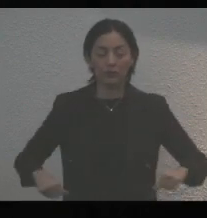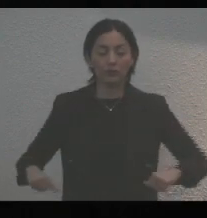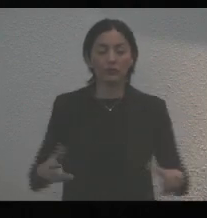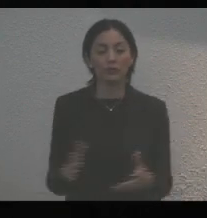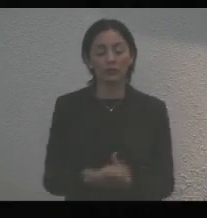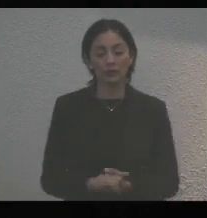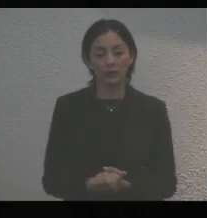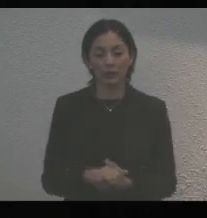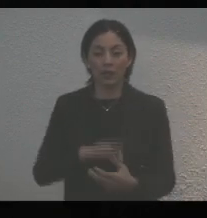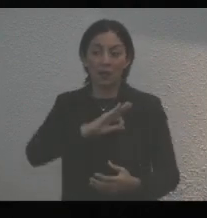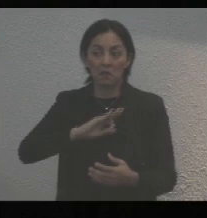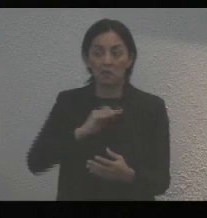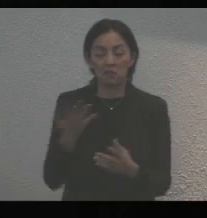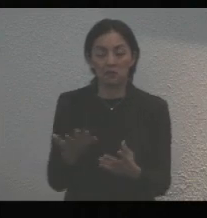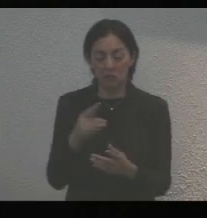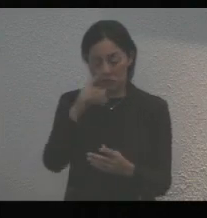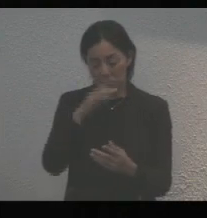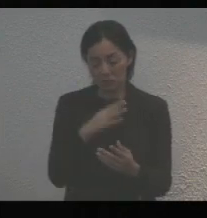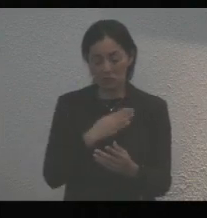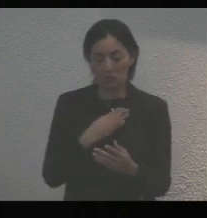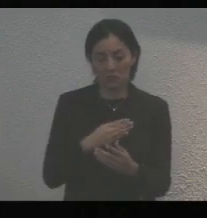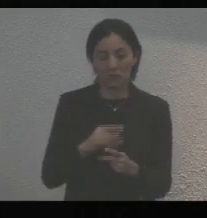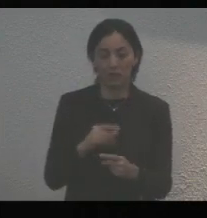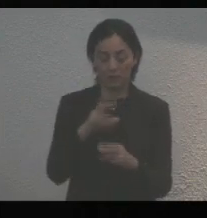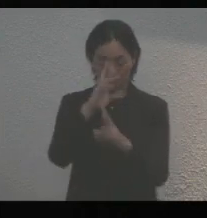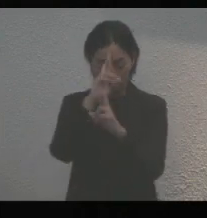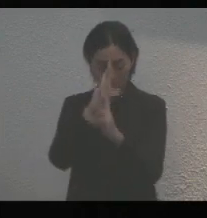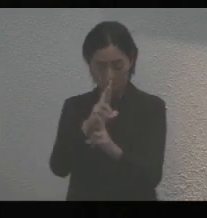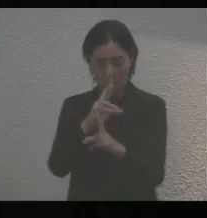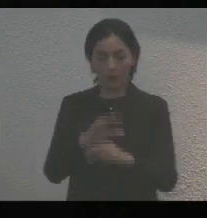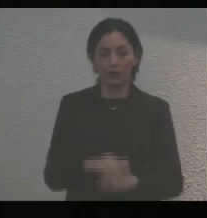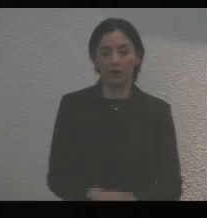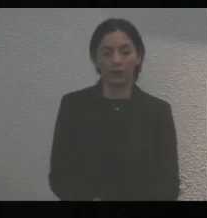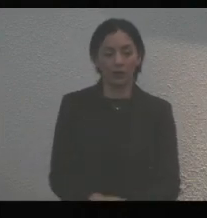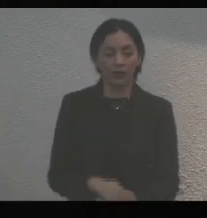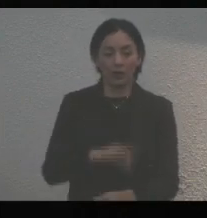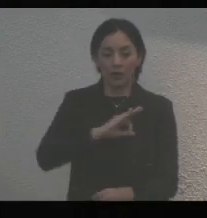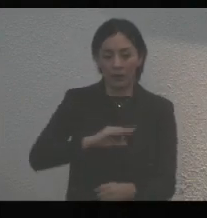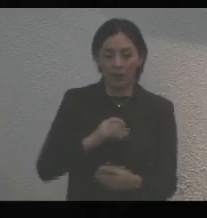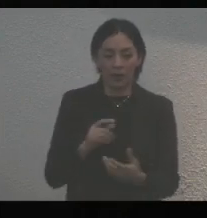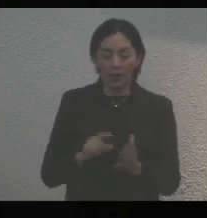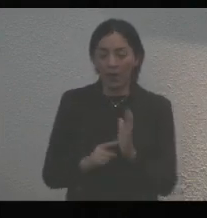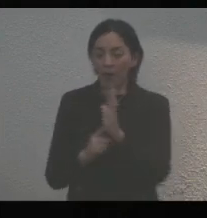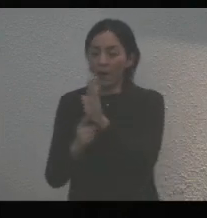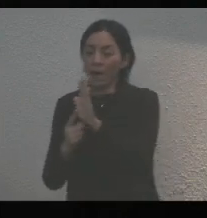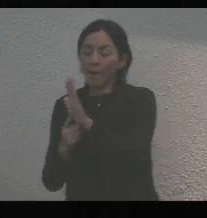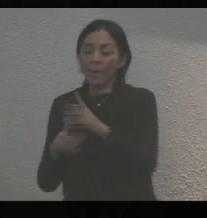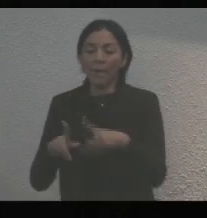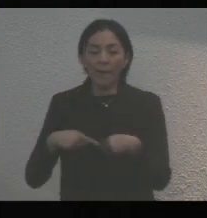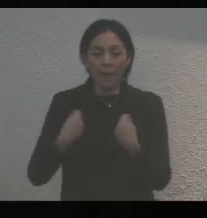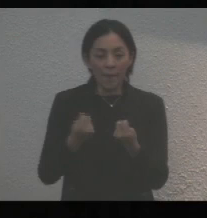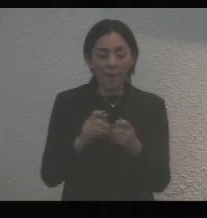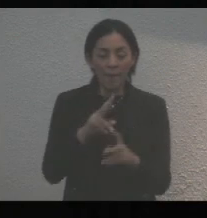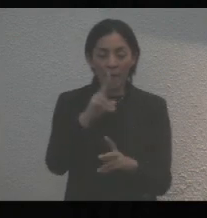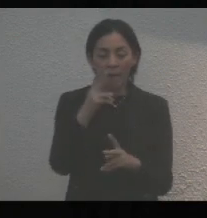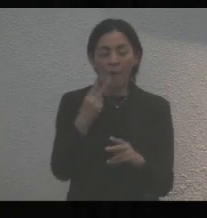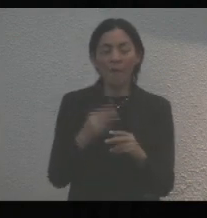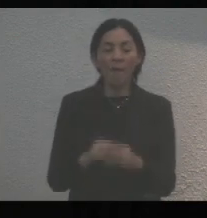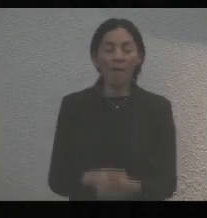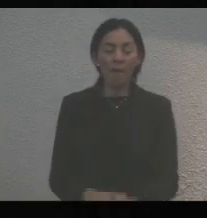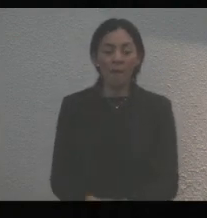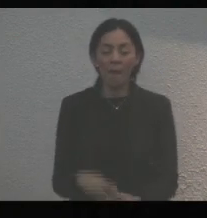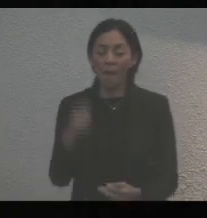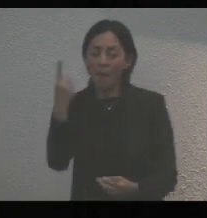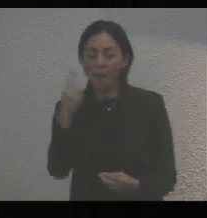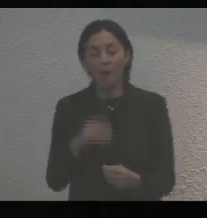actividad que pueda considerarse digna del reconocimiento, pueda presentar hasta dos propuestas,